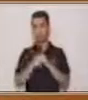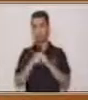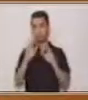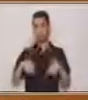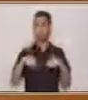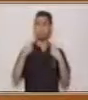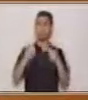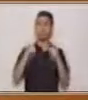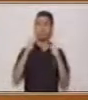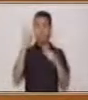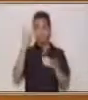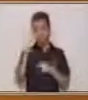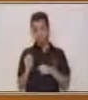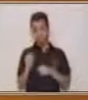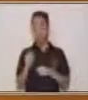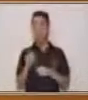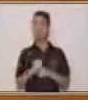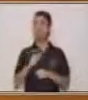20,